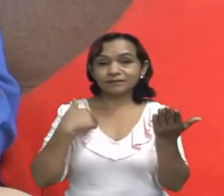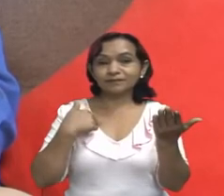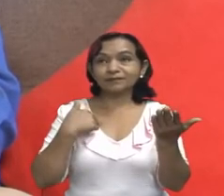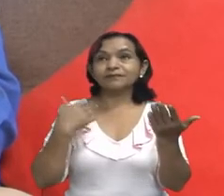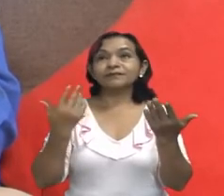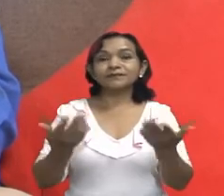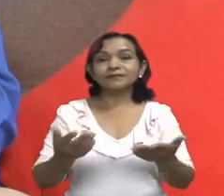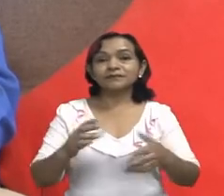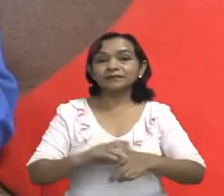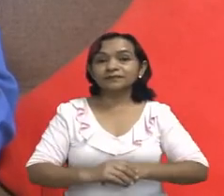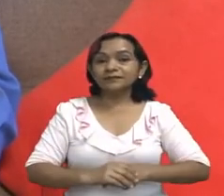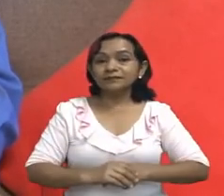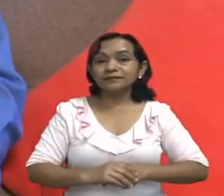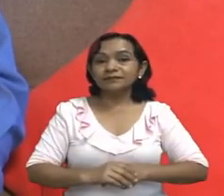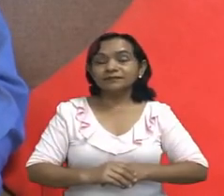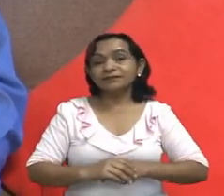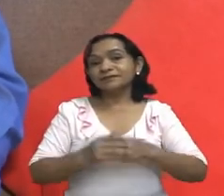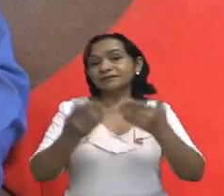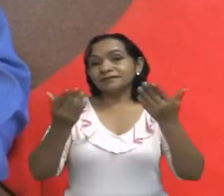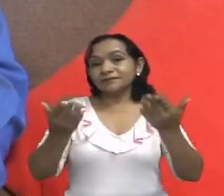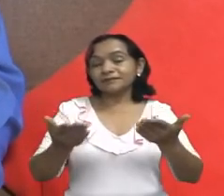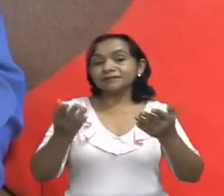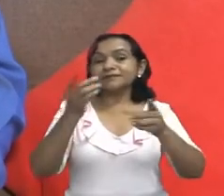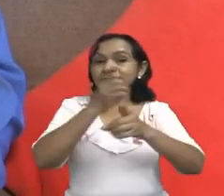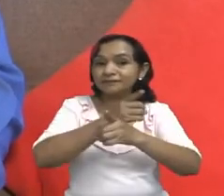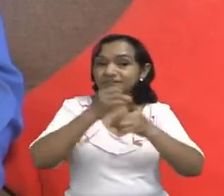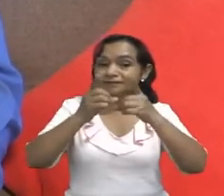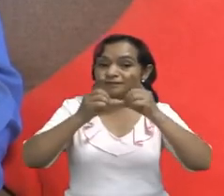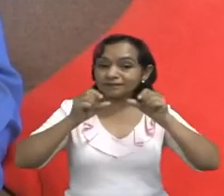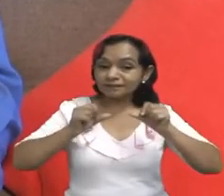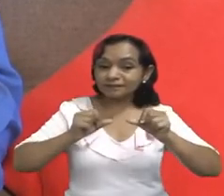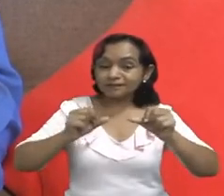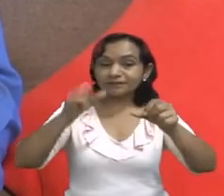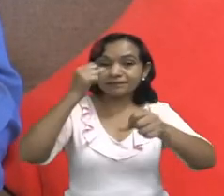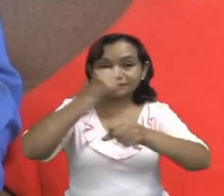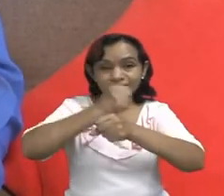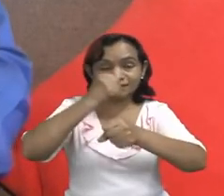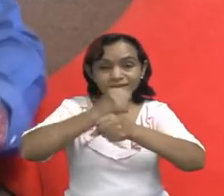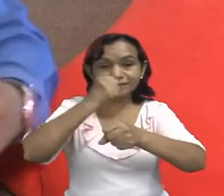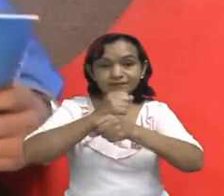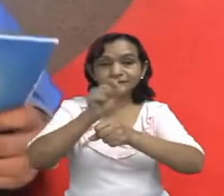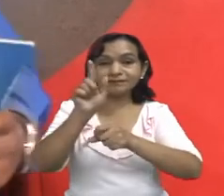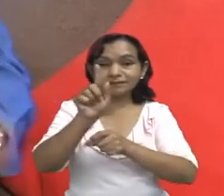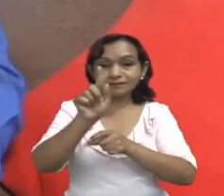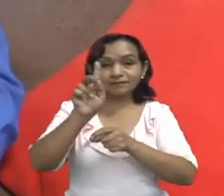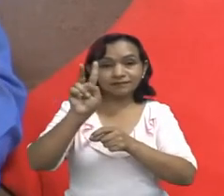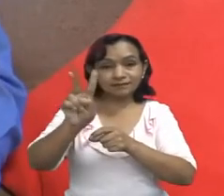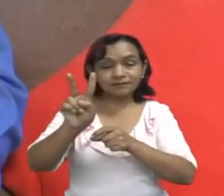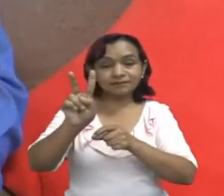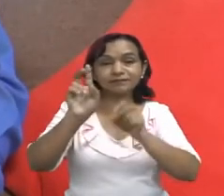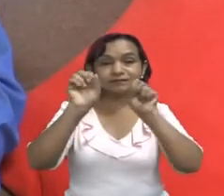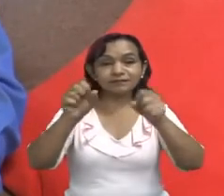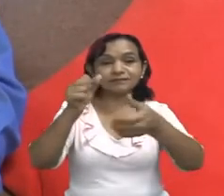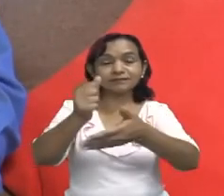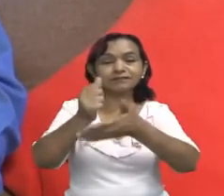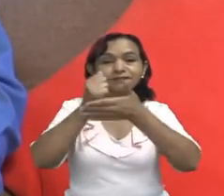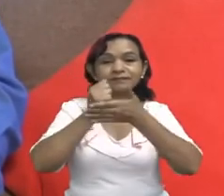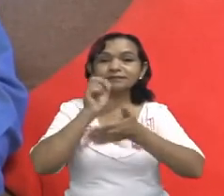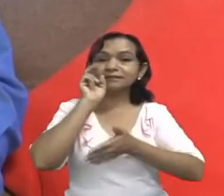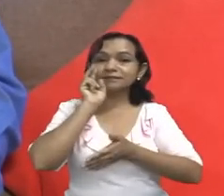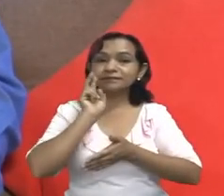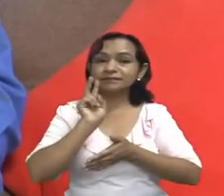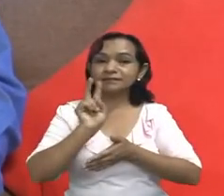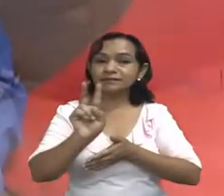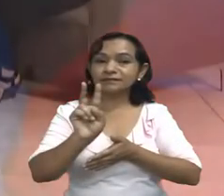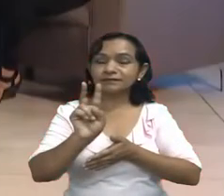también, bueno, garantía de continuidad del trabajo del, sí, canal parlamentario y de los periodistas, pues. Yo estoy observando lo